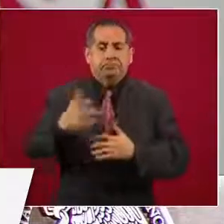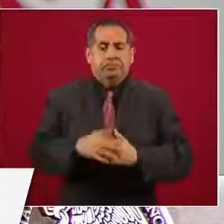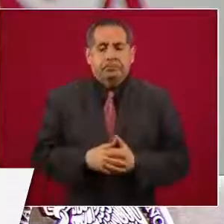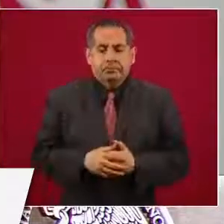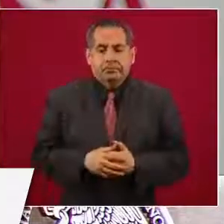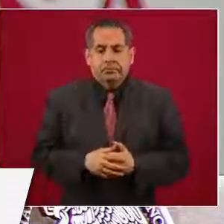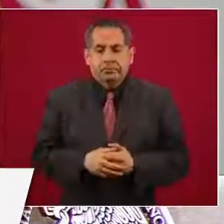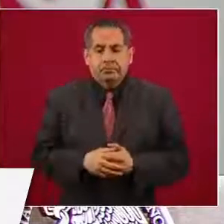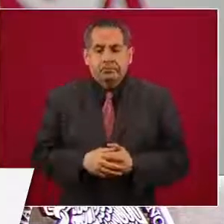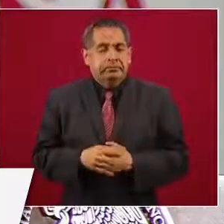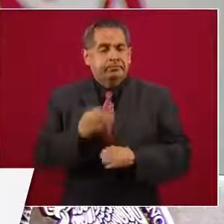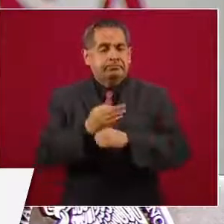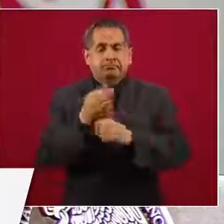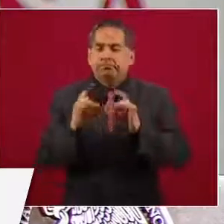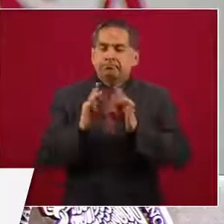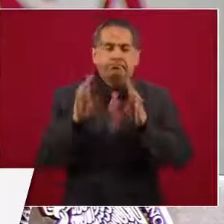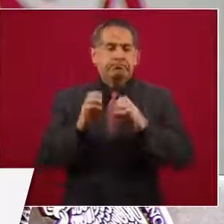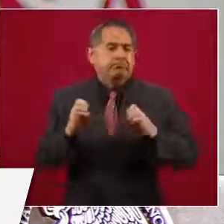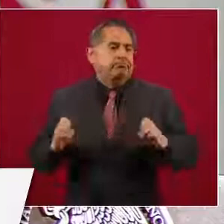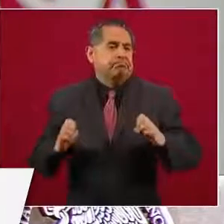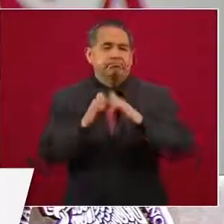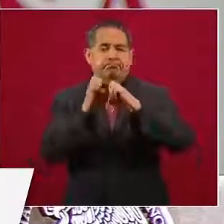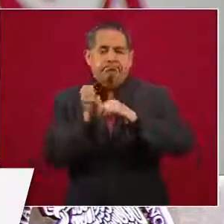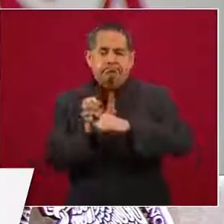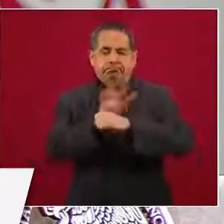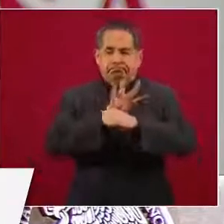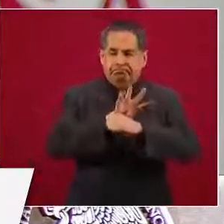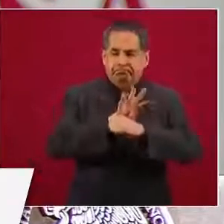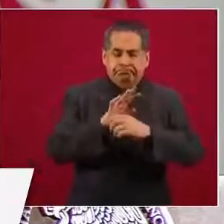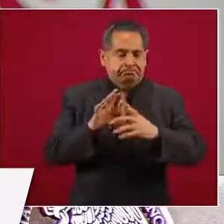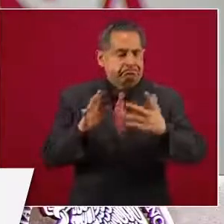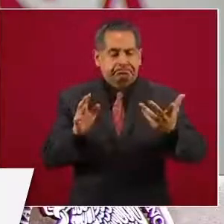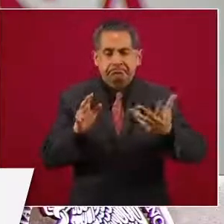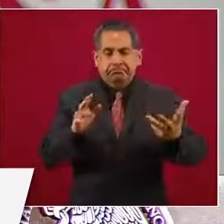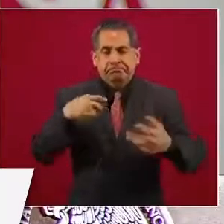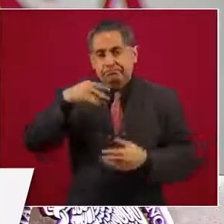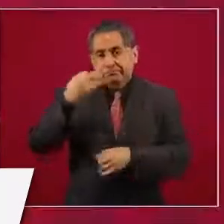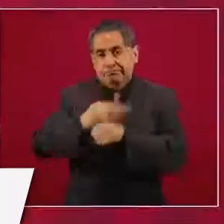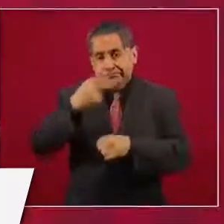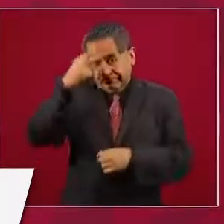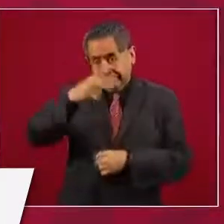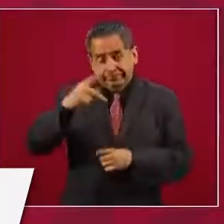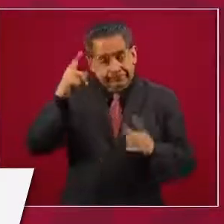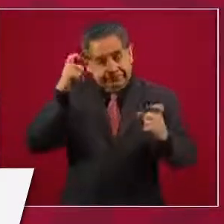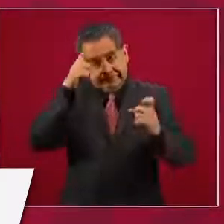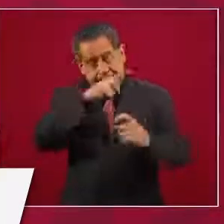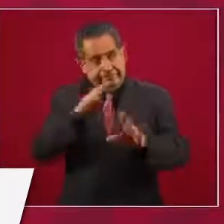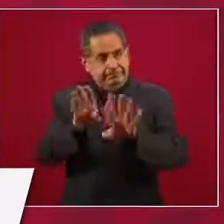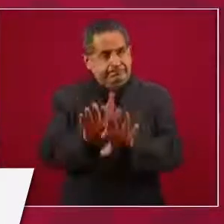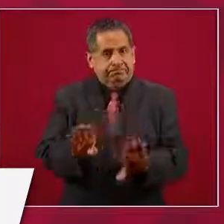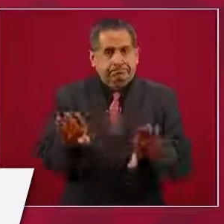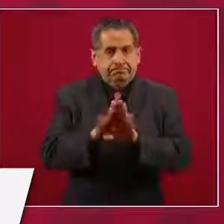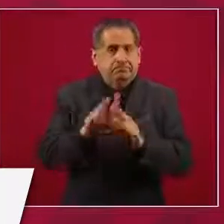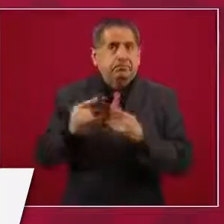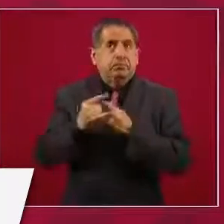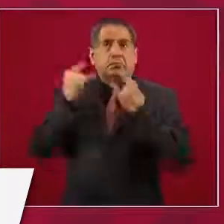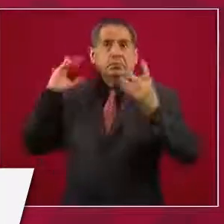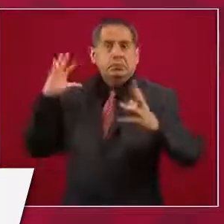Con la contingencia sanitaria, México está viviendo sin duda alguna uno de sus retos más difíciles de la